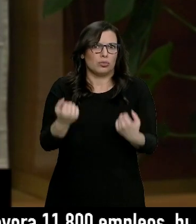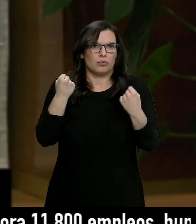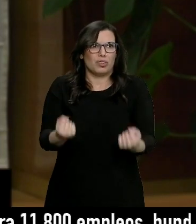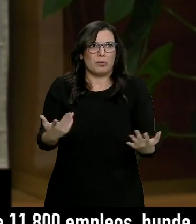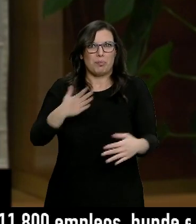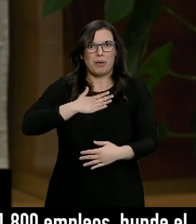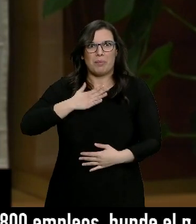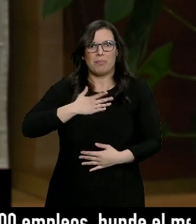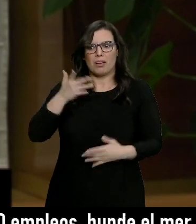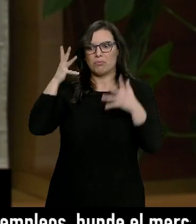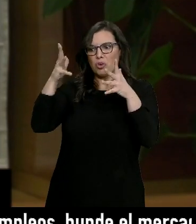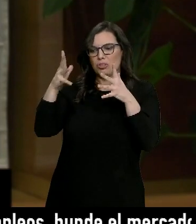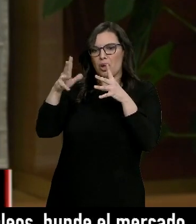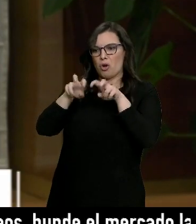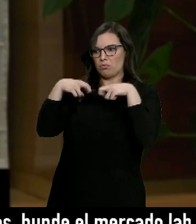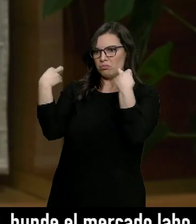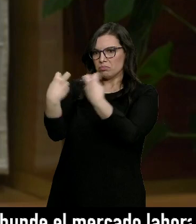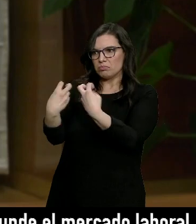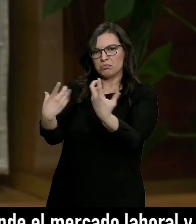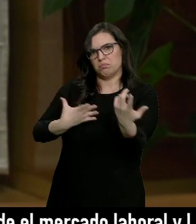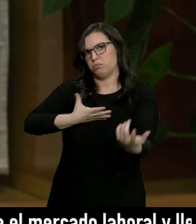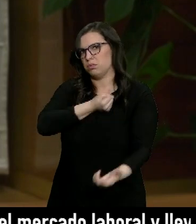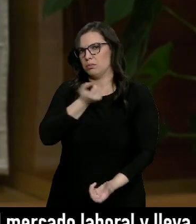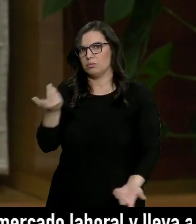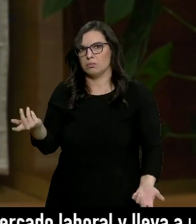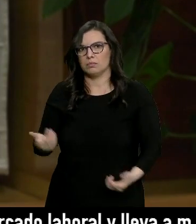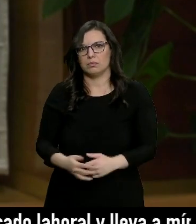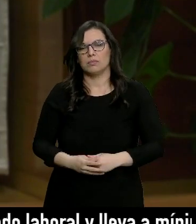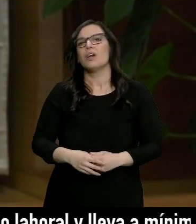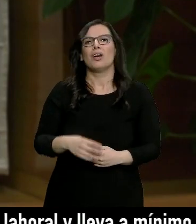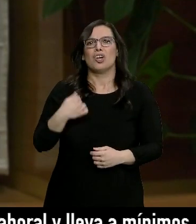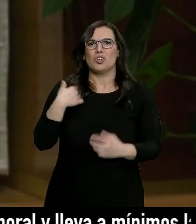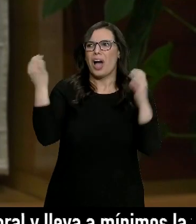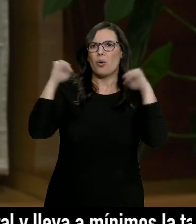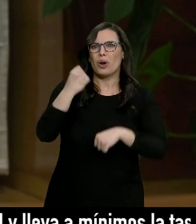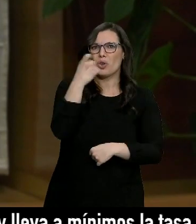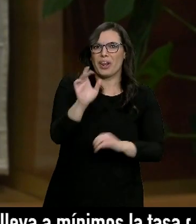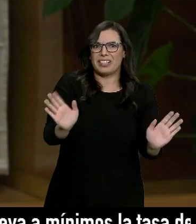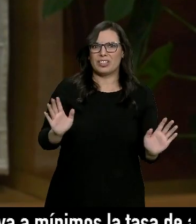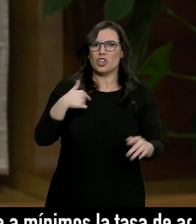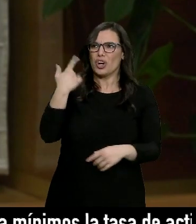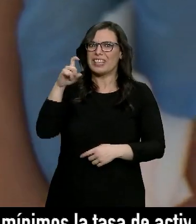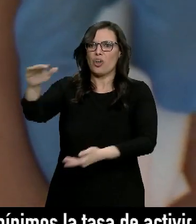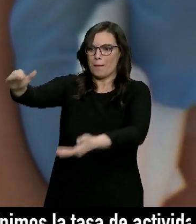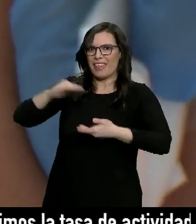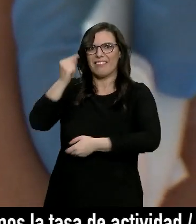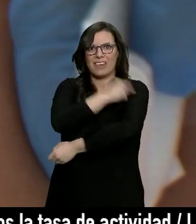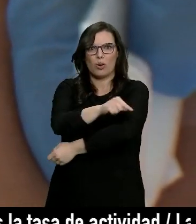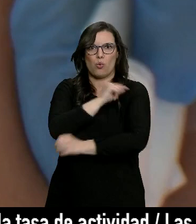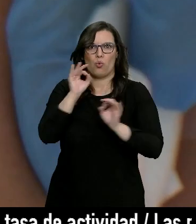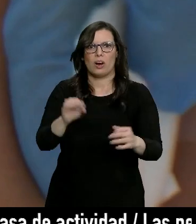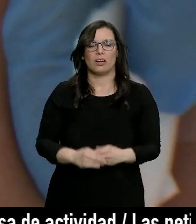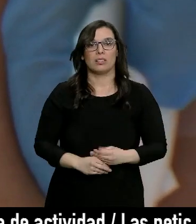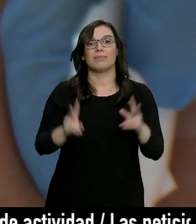mí ha sido un Consejo Interterritorial muy decepcionante. Yo no necesito un acuerdo, lo que necesito son vacunas. En cuanto a